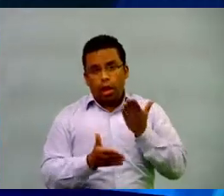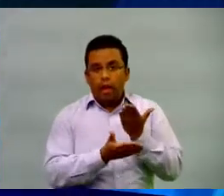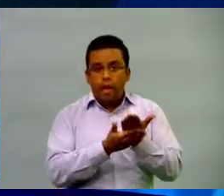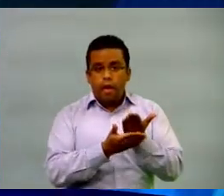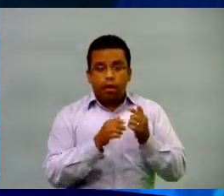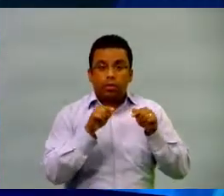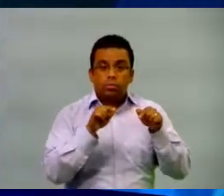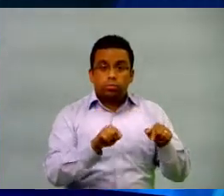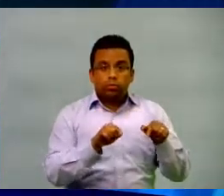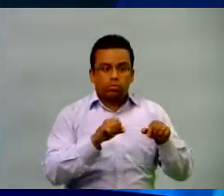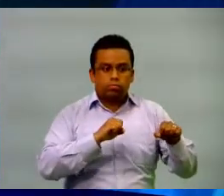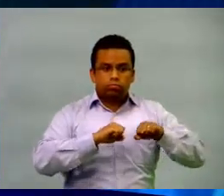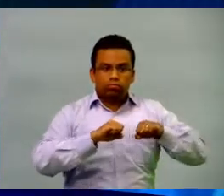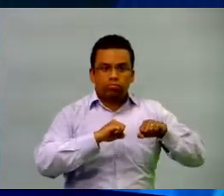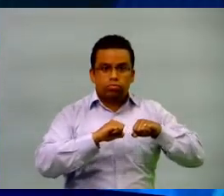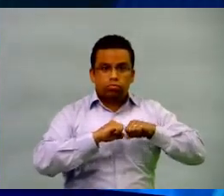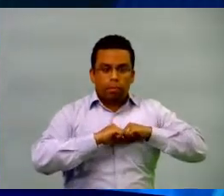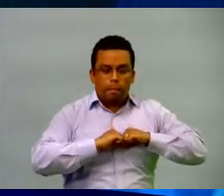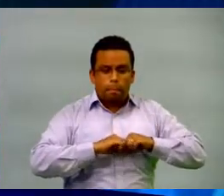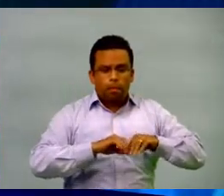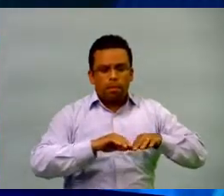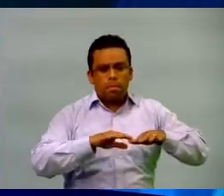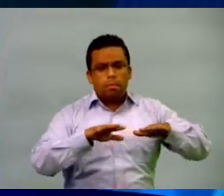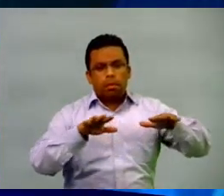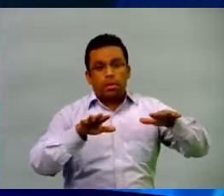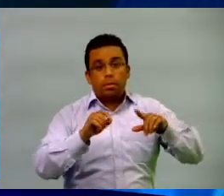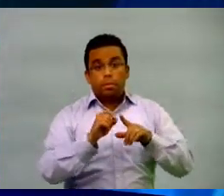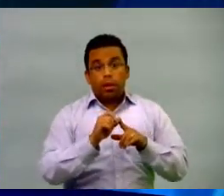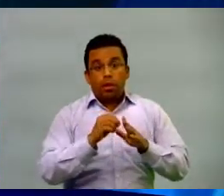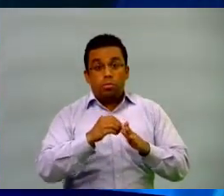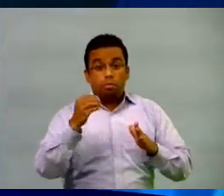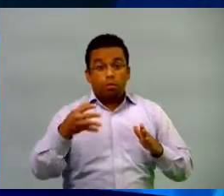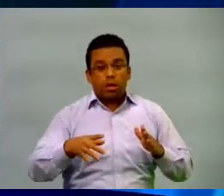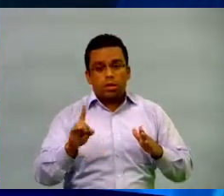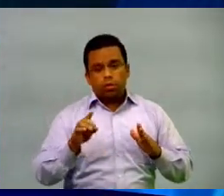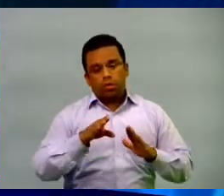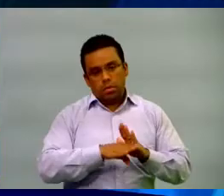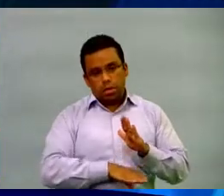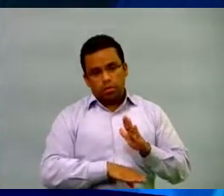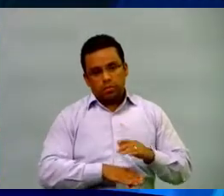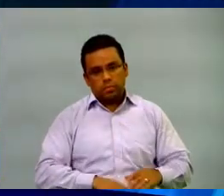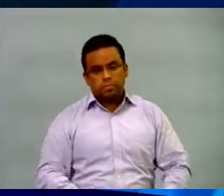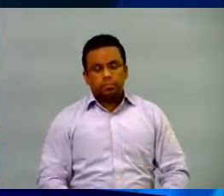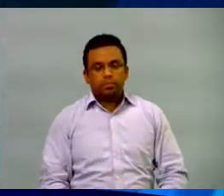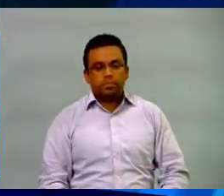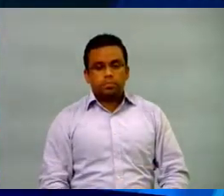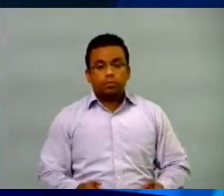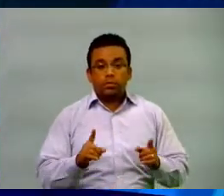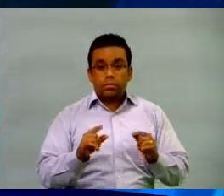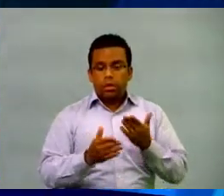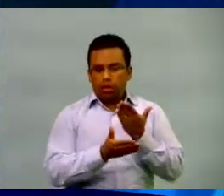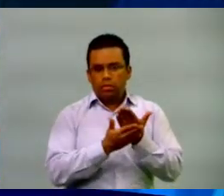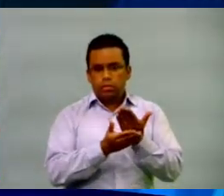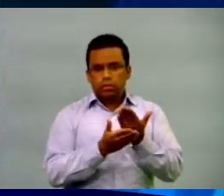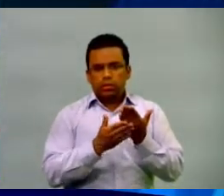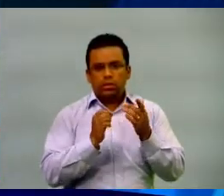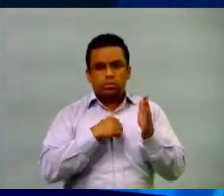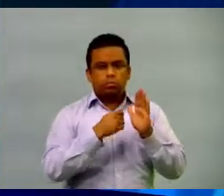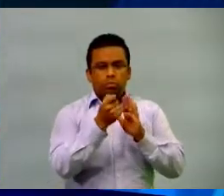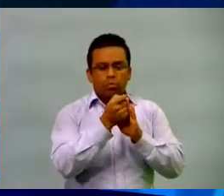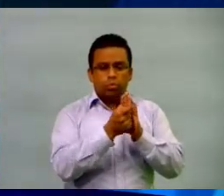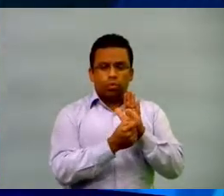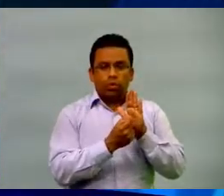provean de una manera más masiva y con un costo un poco más bajo. Algunos datos de interés respecto a qué va